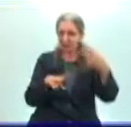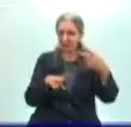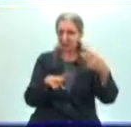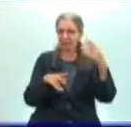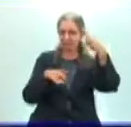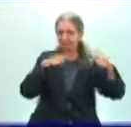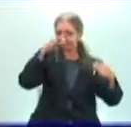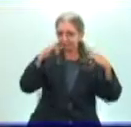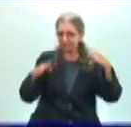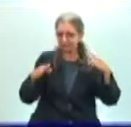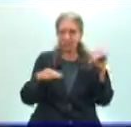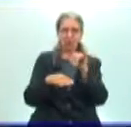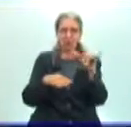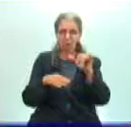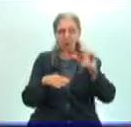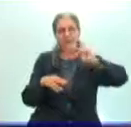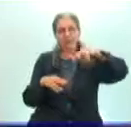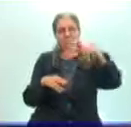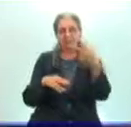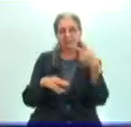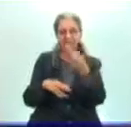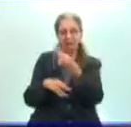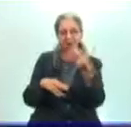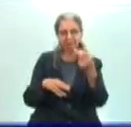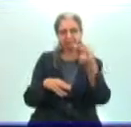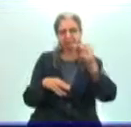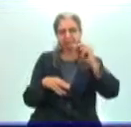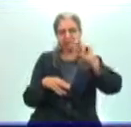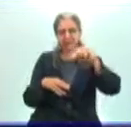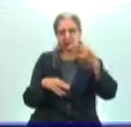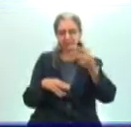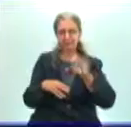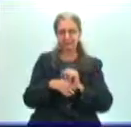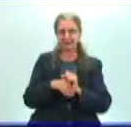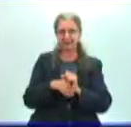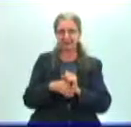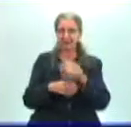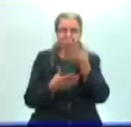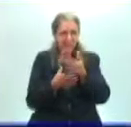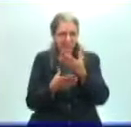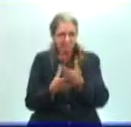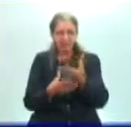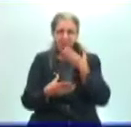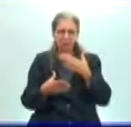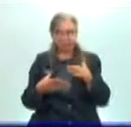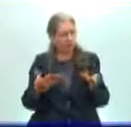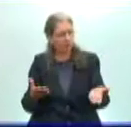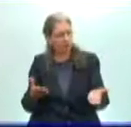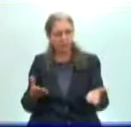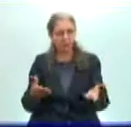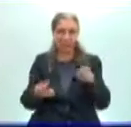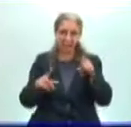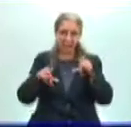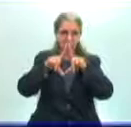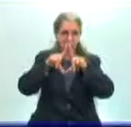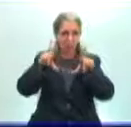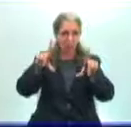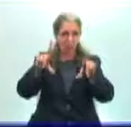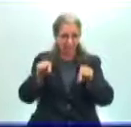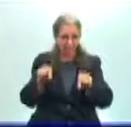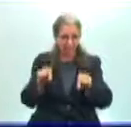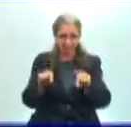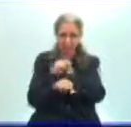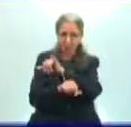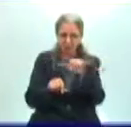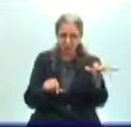igual al cuadrado de la hipotenusa. Exacto, Michael. Veamos cómo lo podemos demostrar. Aquí hay dos cuadrados iguales cuyos lados miden